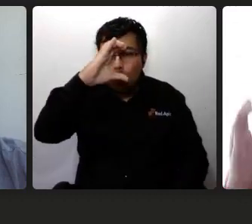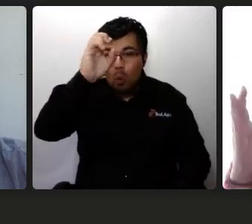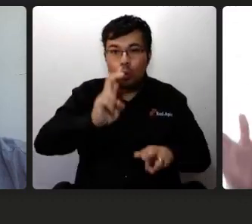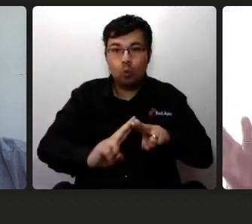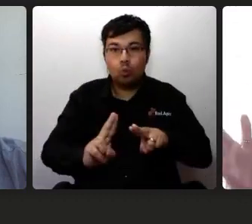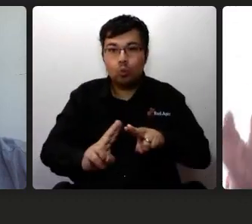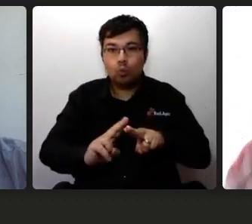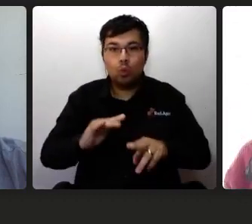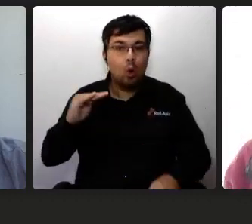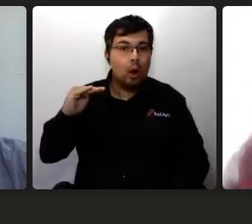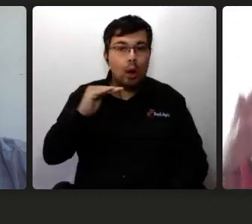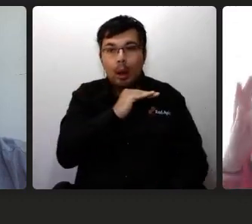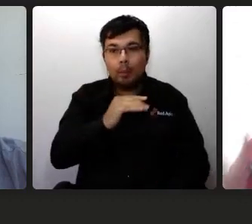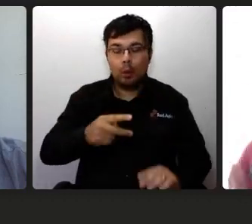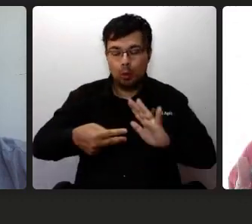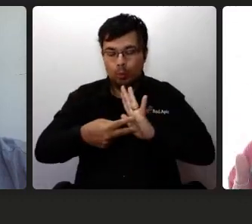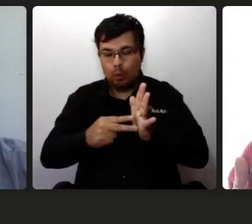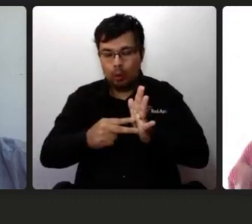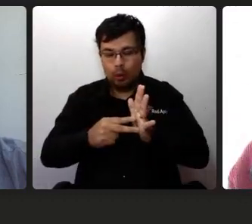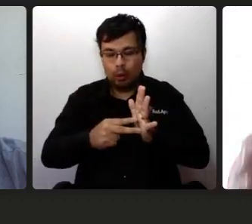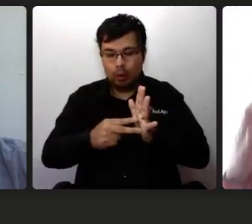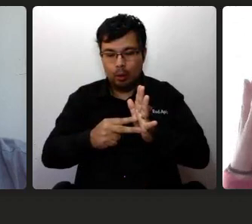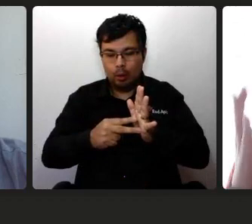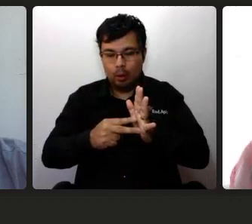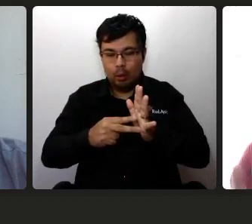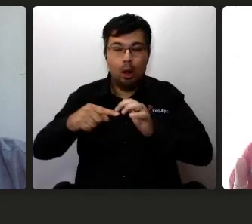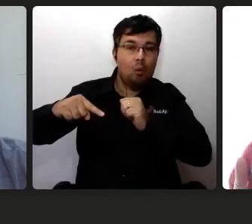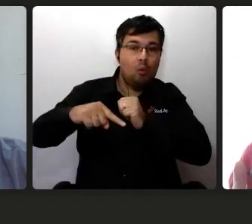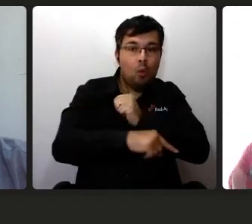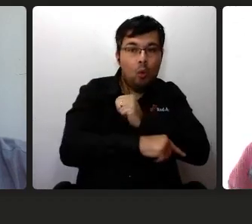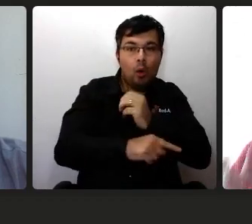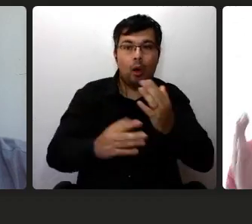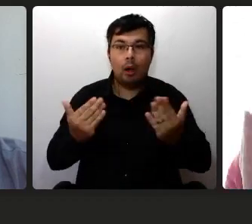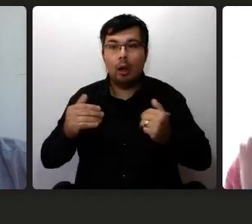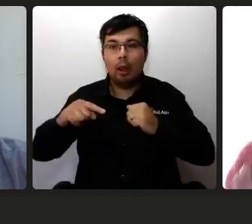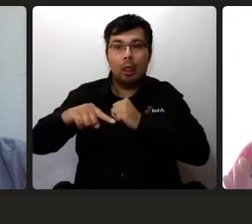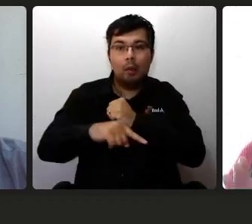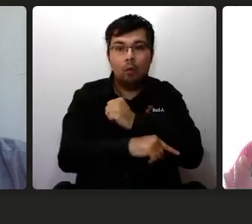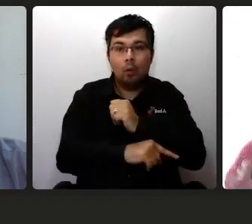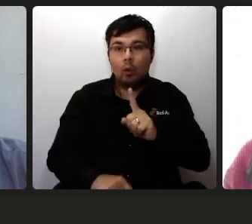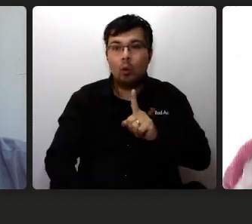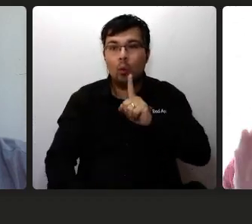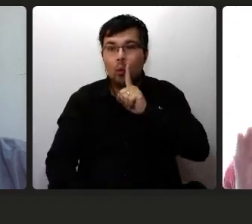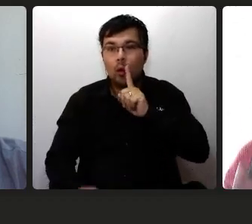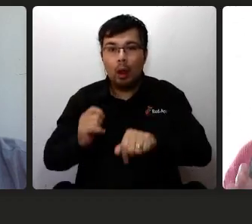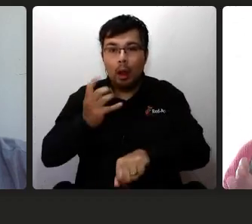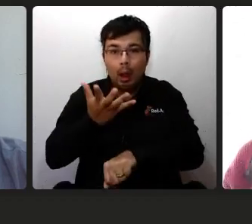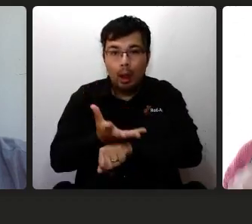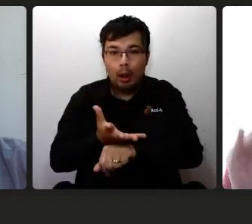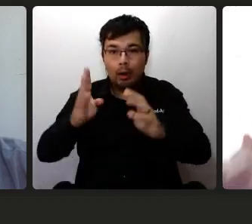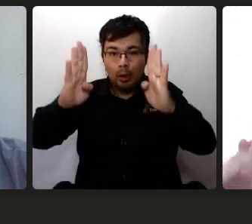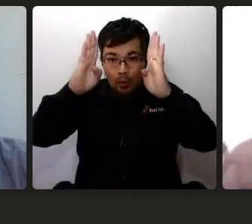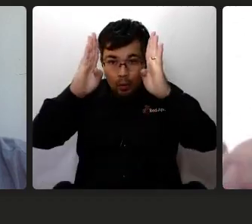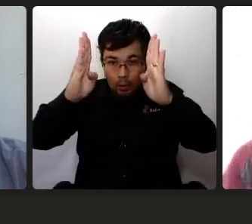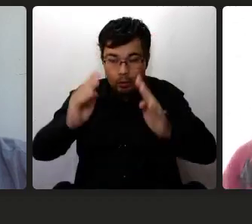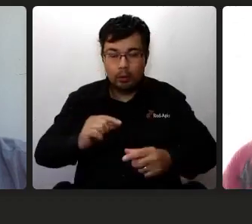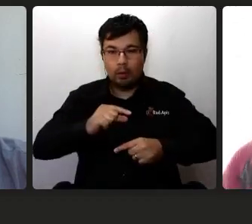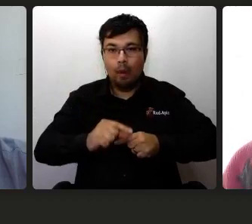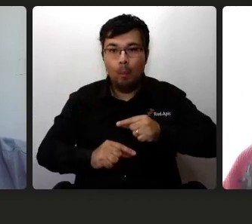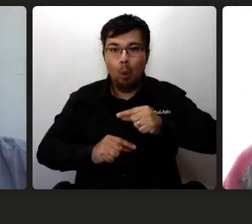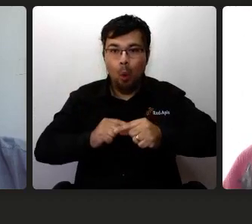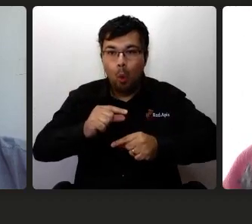un problema de fondo. Pensemos en los problemas de fondo que tenemos, las necesidades de fondo que existen, y enfoquémonos en esas. Y vamos de a poco, vamos de forma